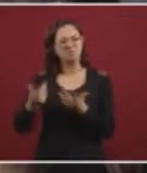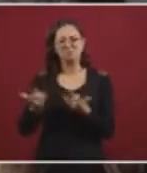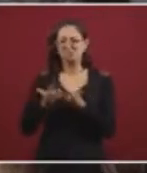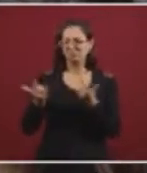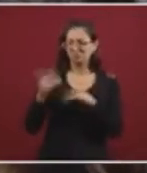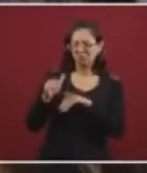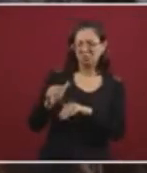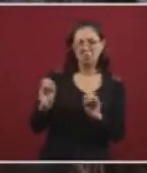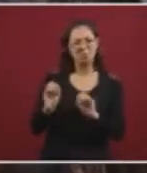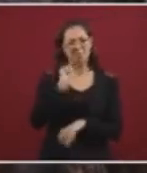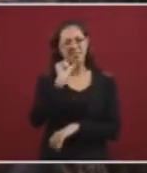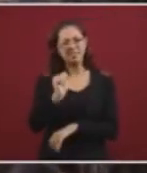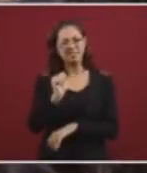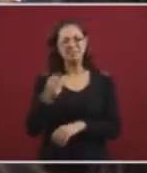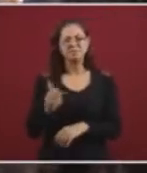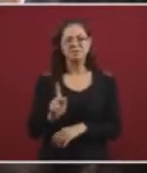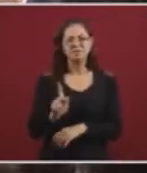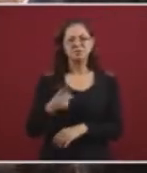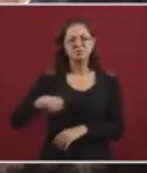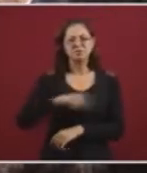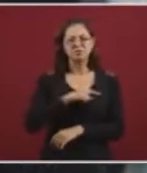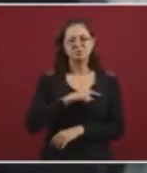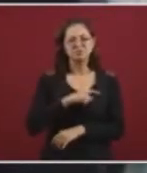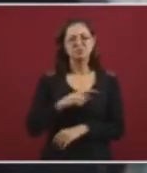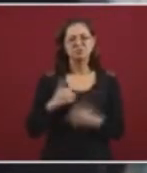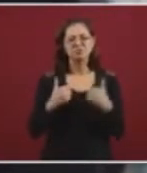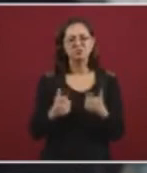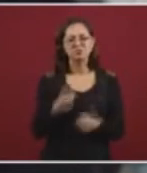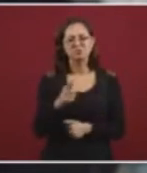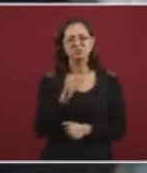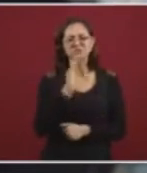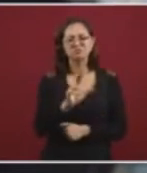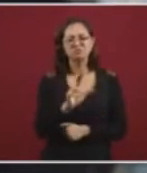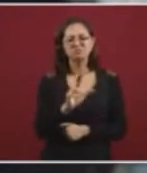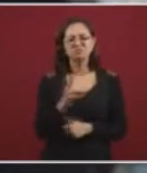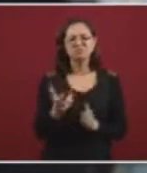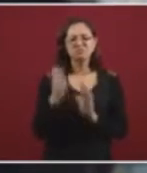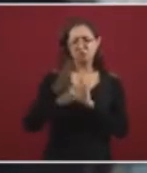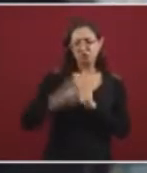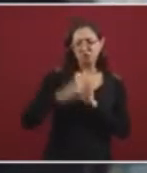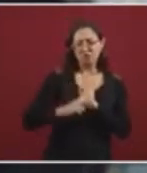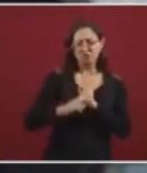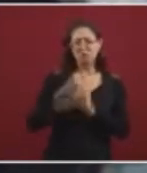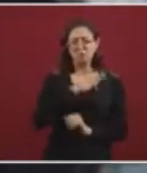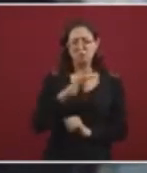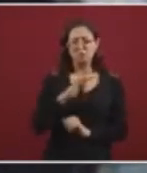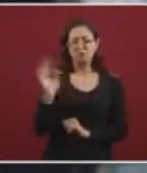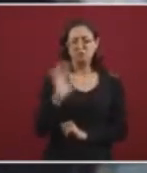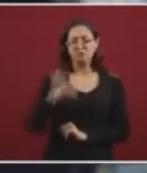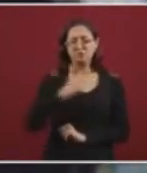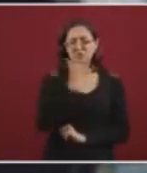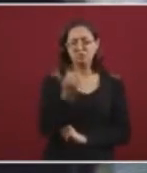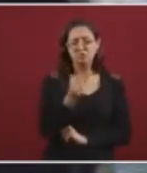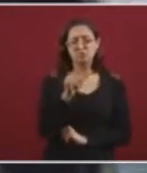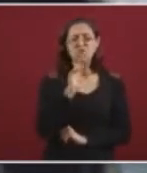histórico. De todas formas, sí quisiera, entiendo por su respuesta, corrígeme si me puede corregir si me equivoco, entiendo